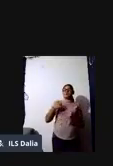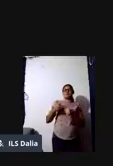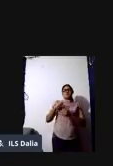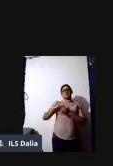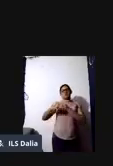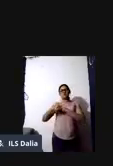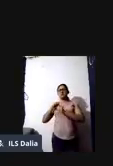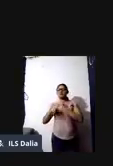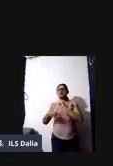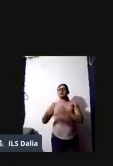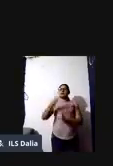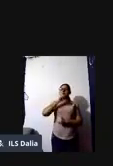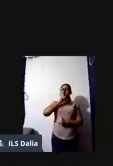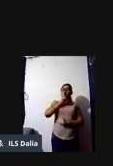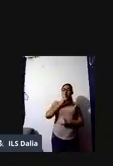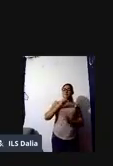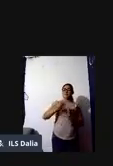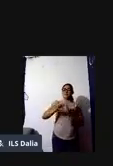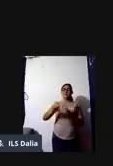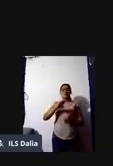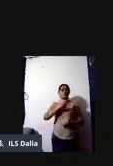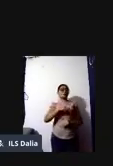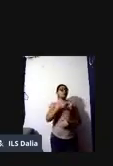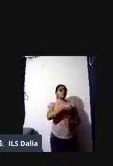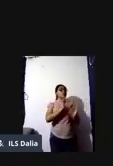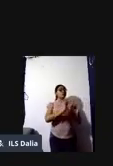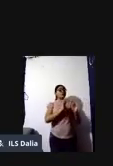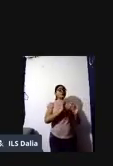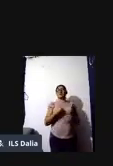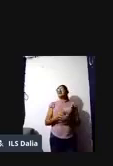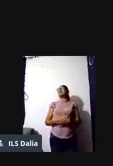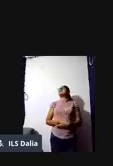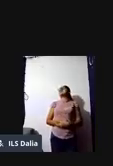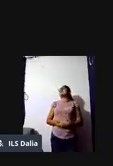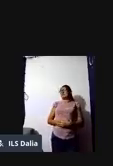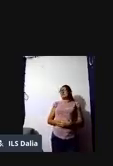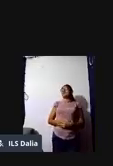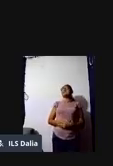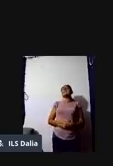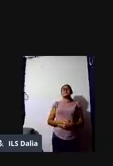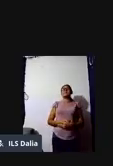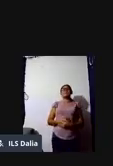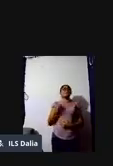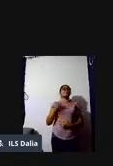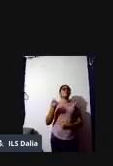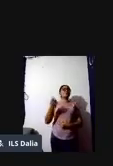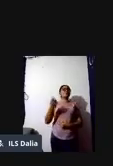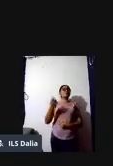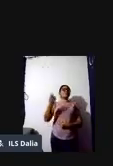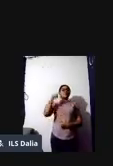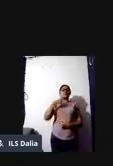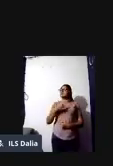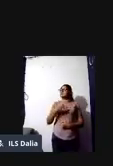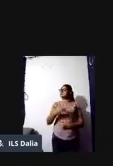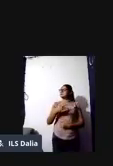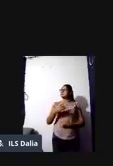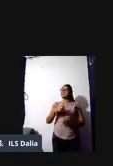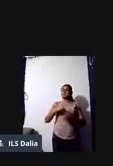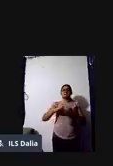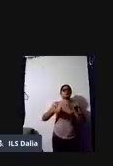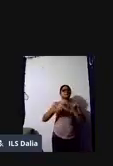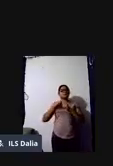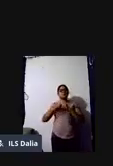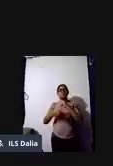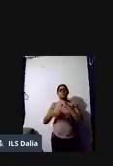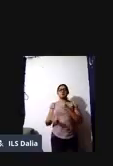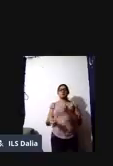digo nada, y cuando me dice, lo hiciste muy bien, yo, ¿no? Y esa sensación y esa emoción se